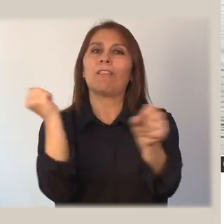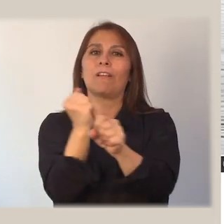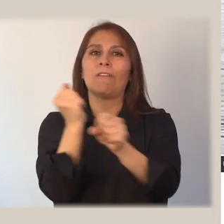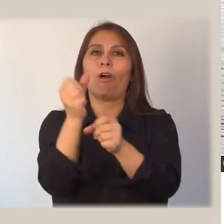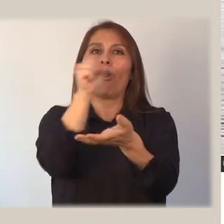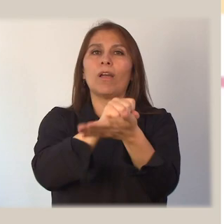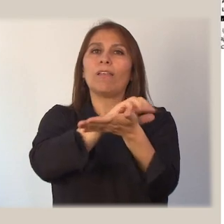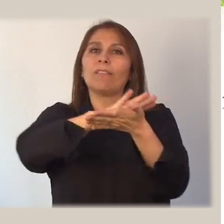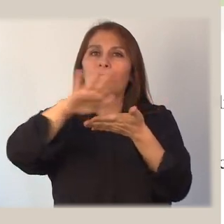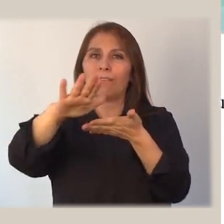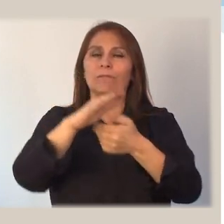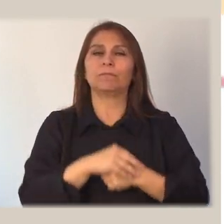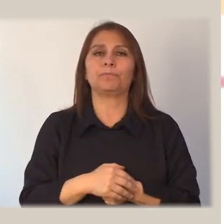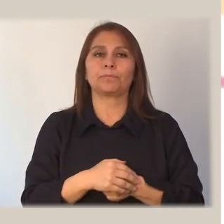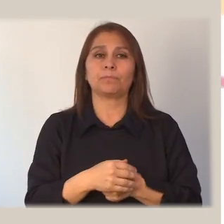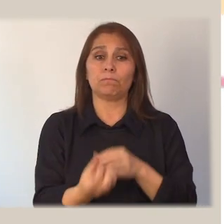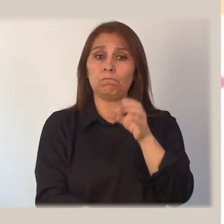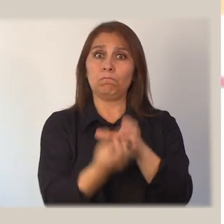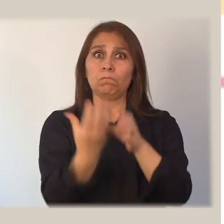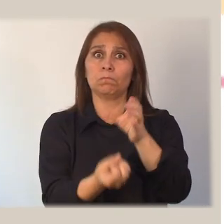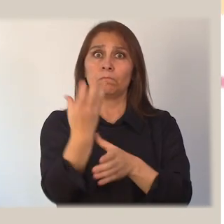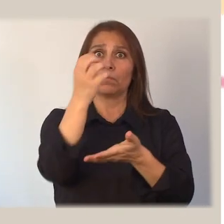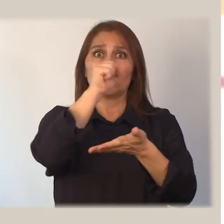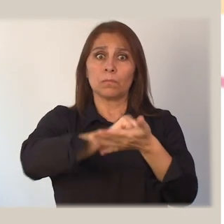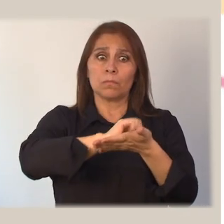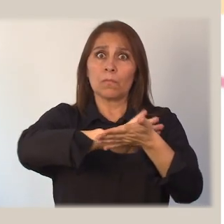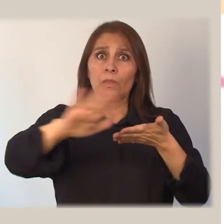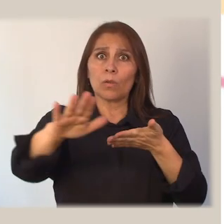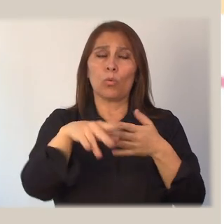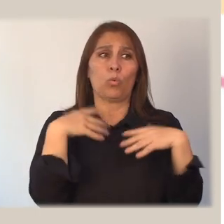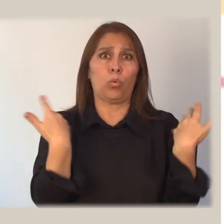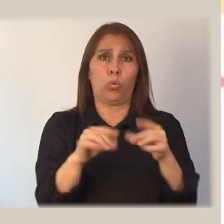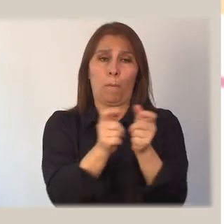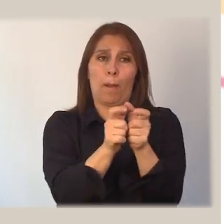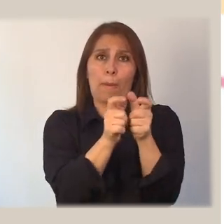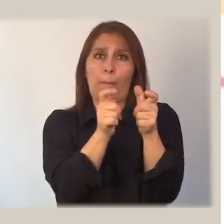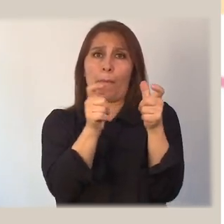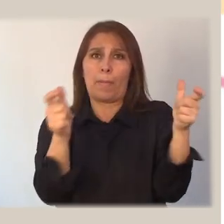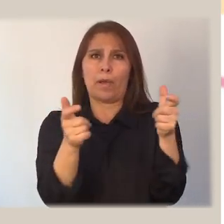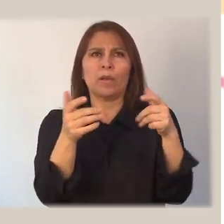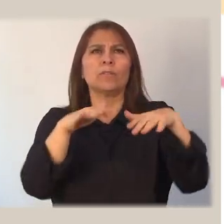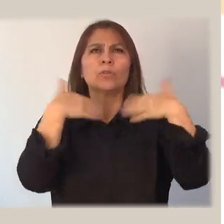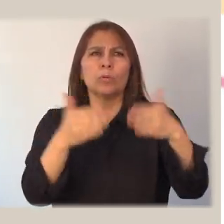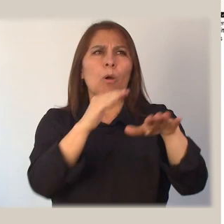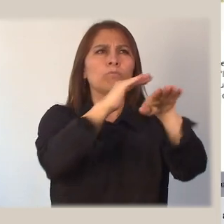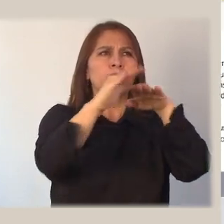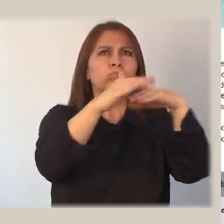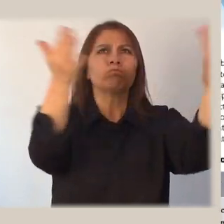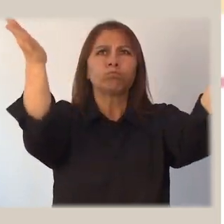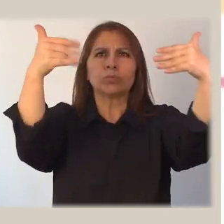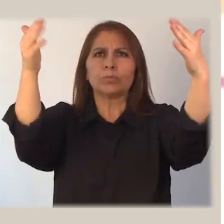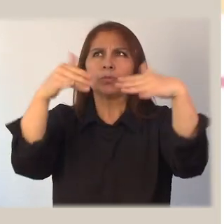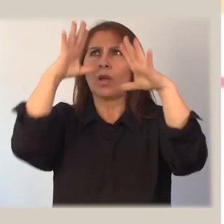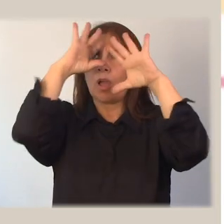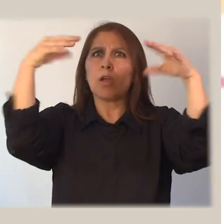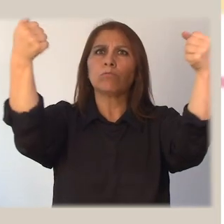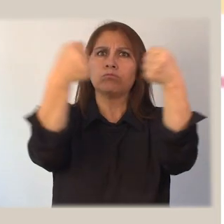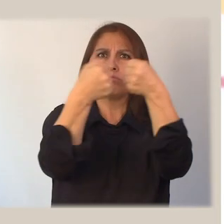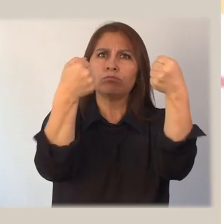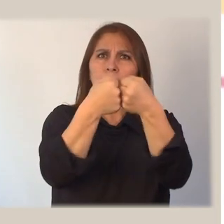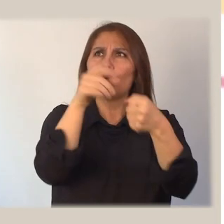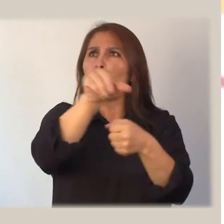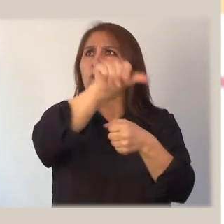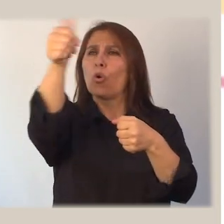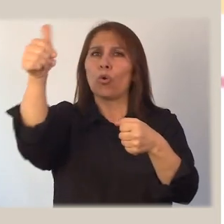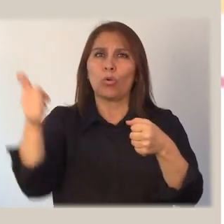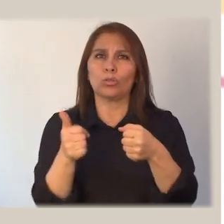de Publicaciones y se creó el Grupo Interno de Trabajo Editorial. La producción editorial aumentó significativamente,